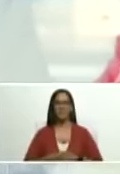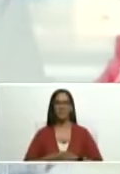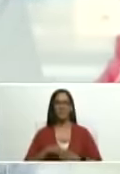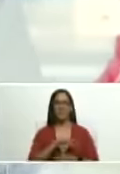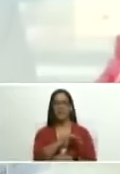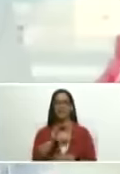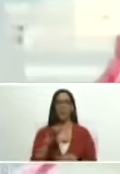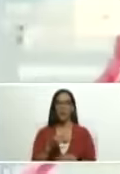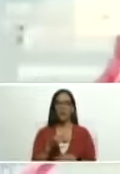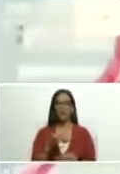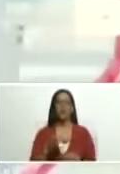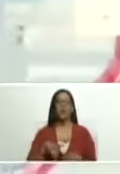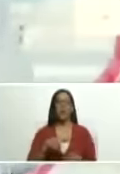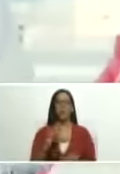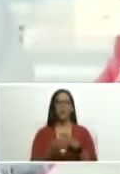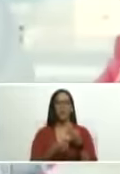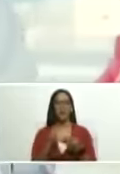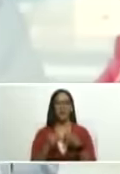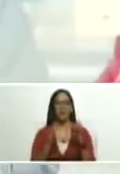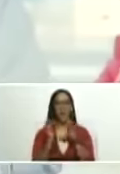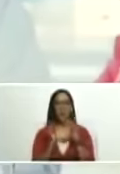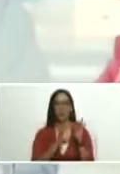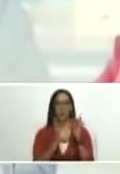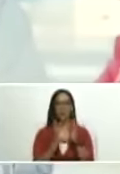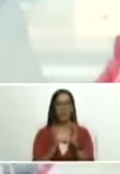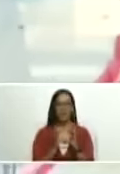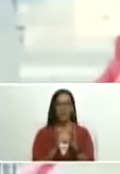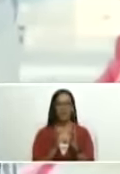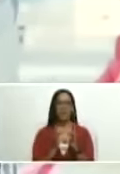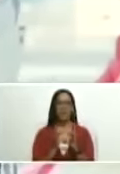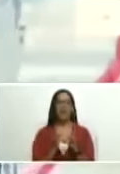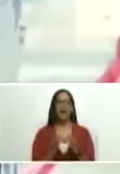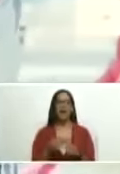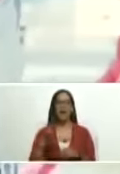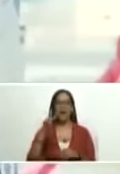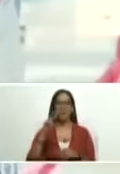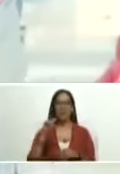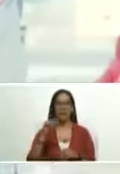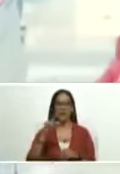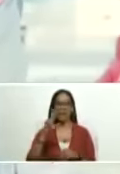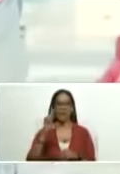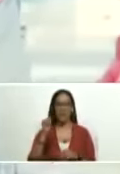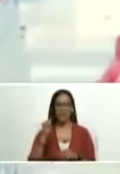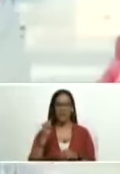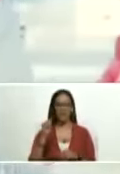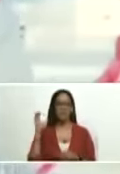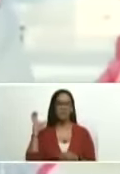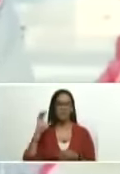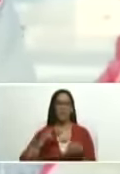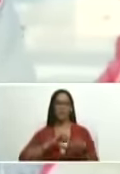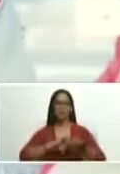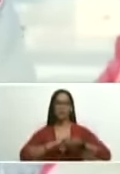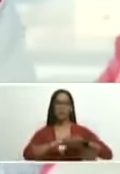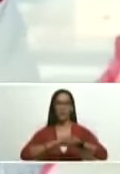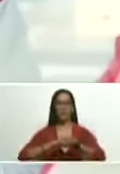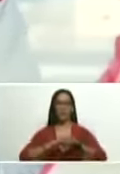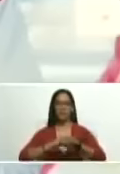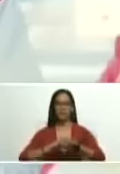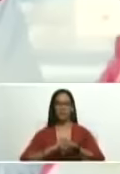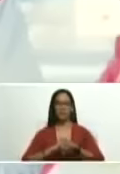Igualmente podemos hacer un pase de inmediato a Valera. Estado Trujillo, Valera.